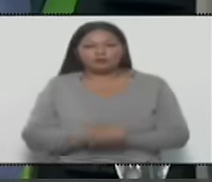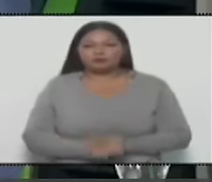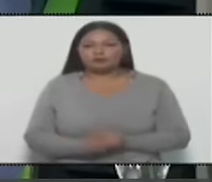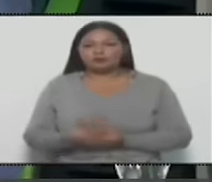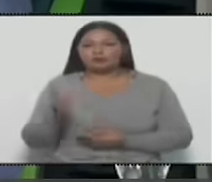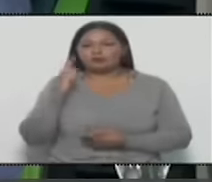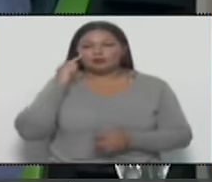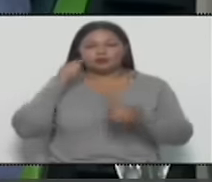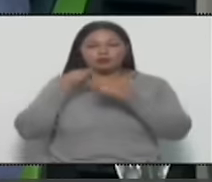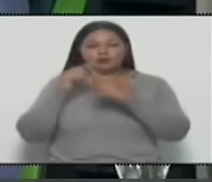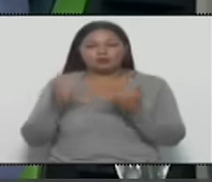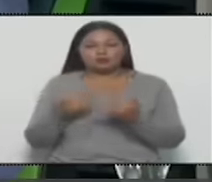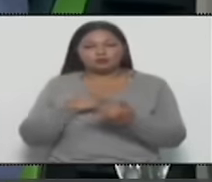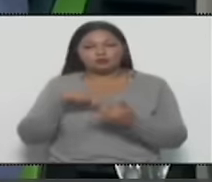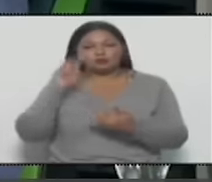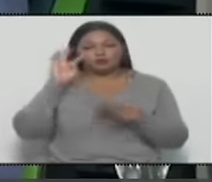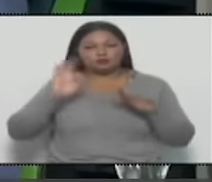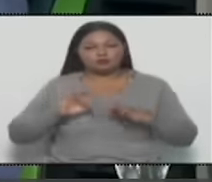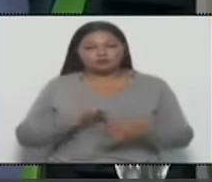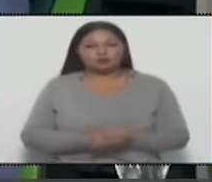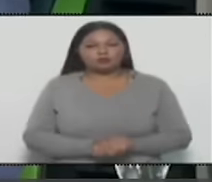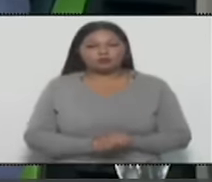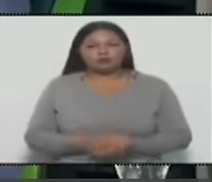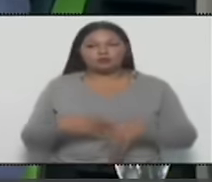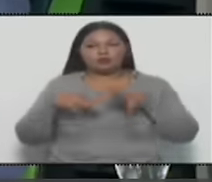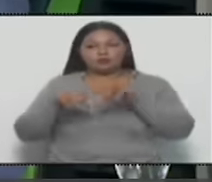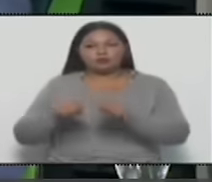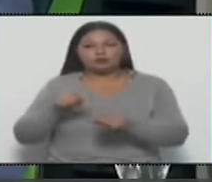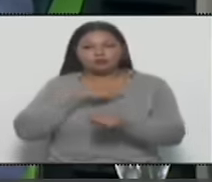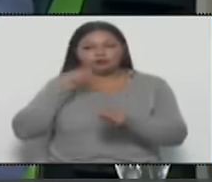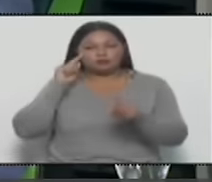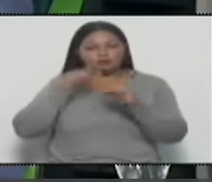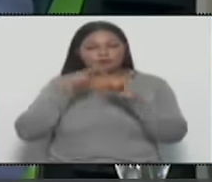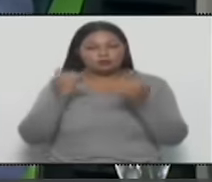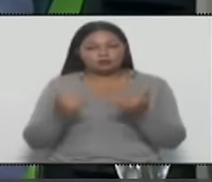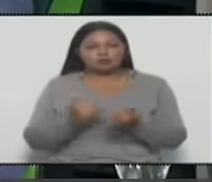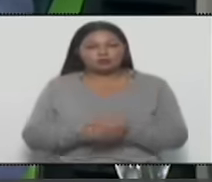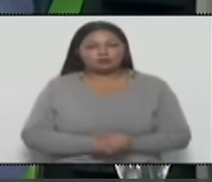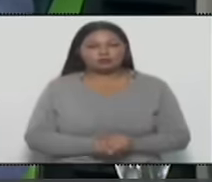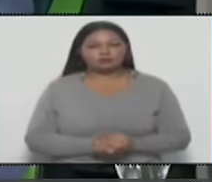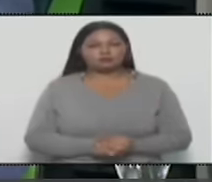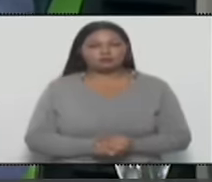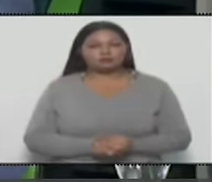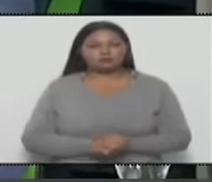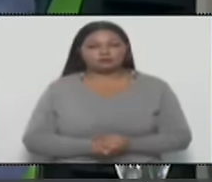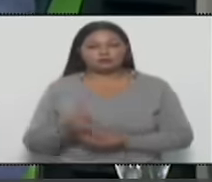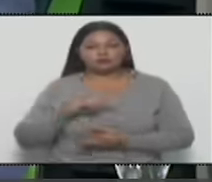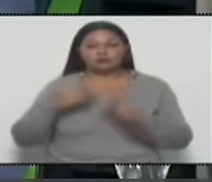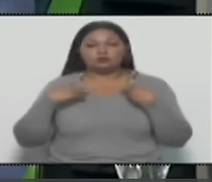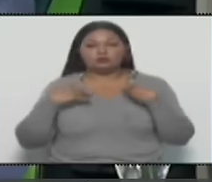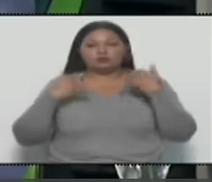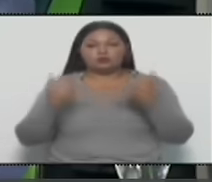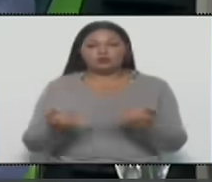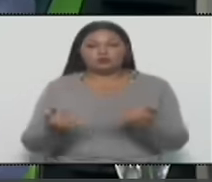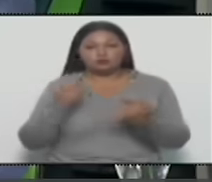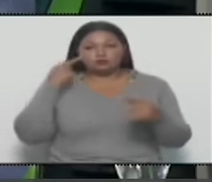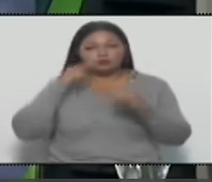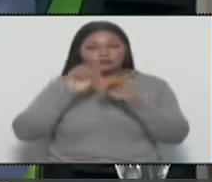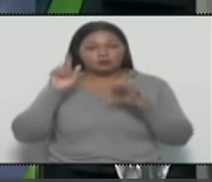principales objetivos de lo que es el imperialismo, la ultraderecha, que estamos viviendo actualmente,